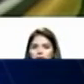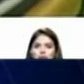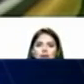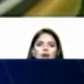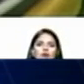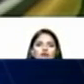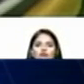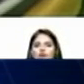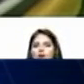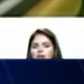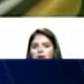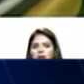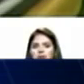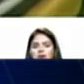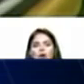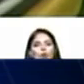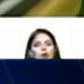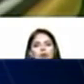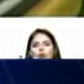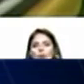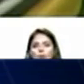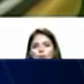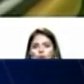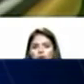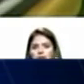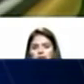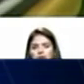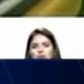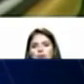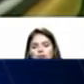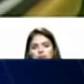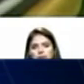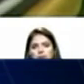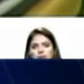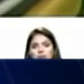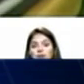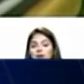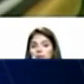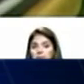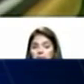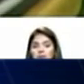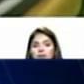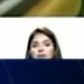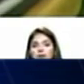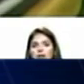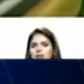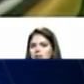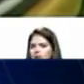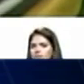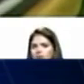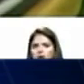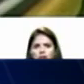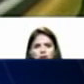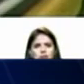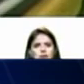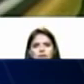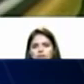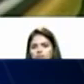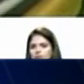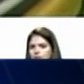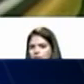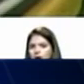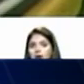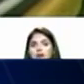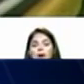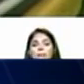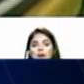de violencia por motivos políticos y de intolerancias, así como las dinámicas delictivas conexas que